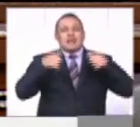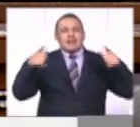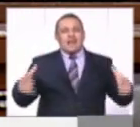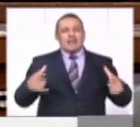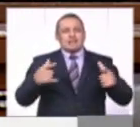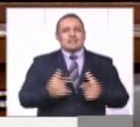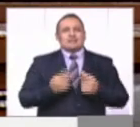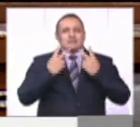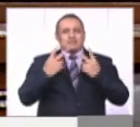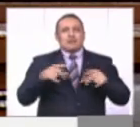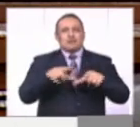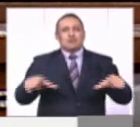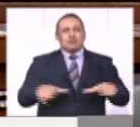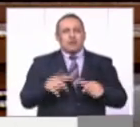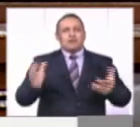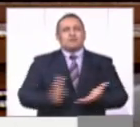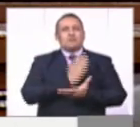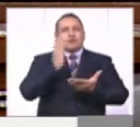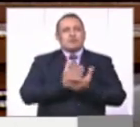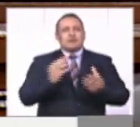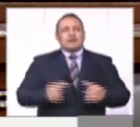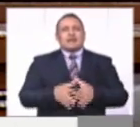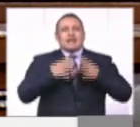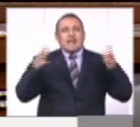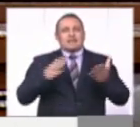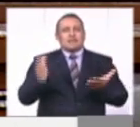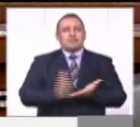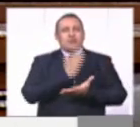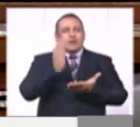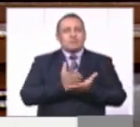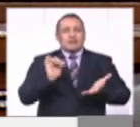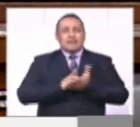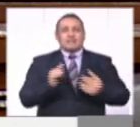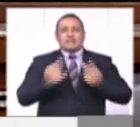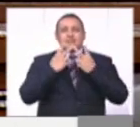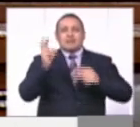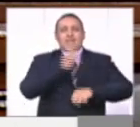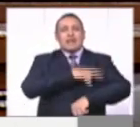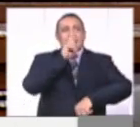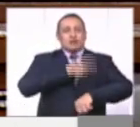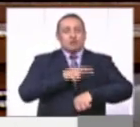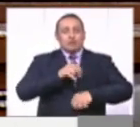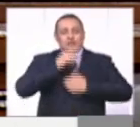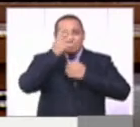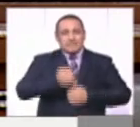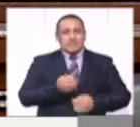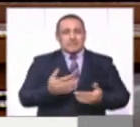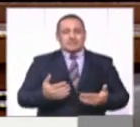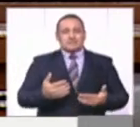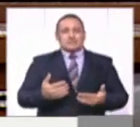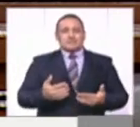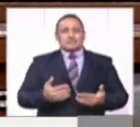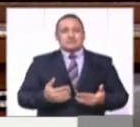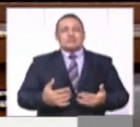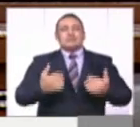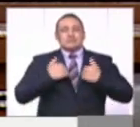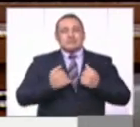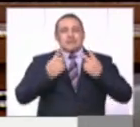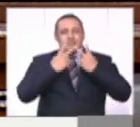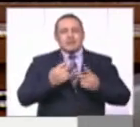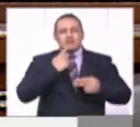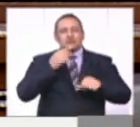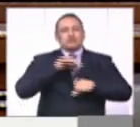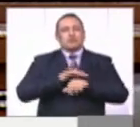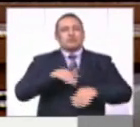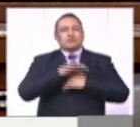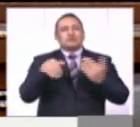cantidades de problemas o la gran cantidad de problemas que hay en las regiones mineras ha sido sobre